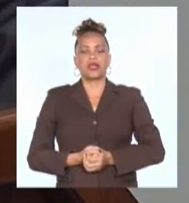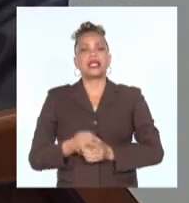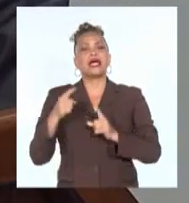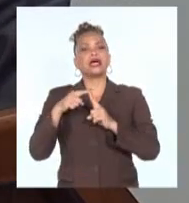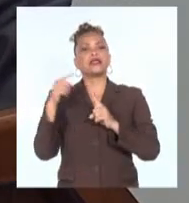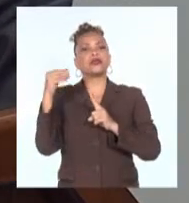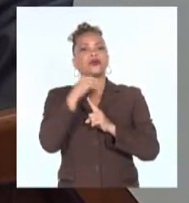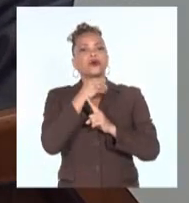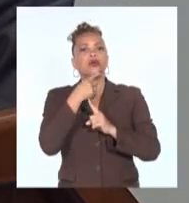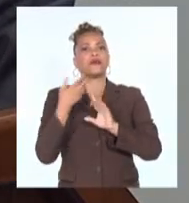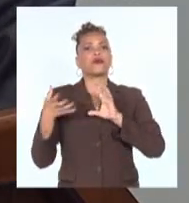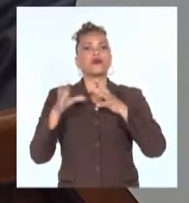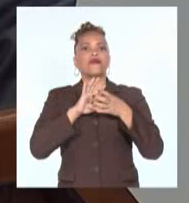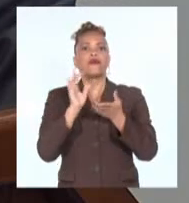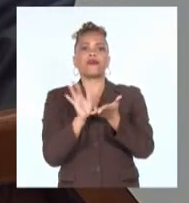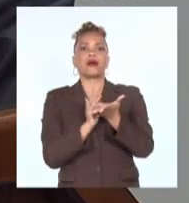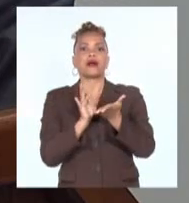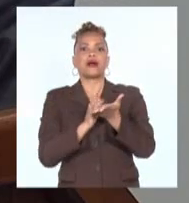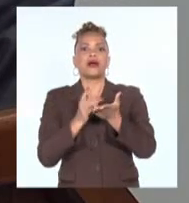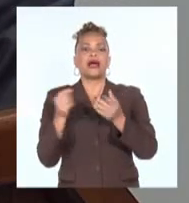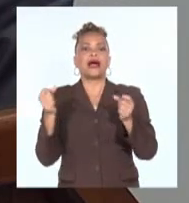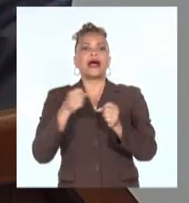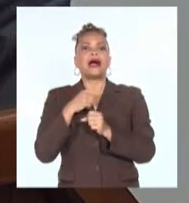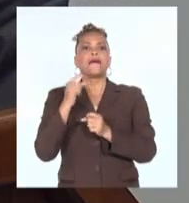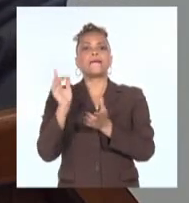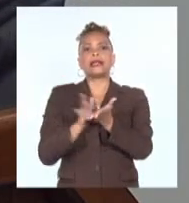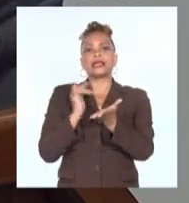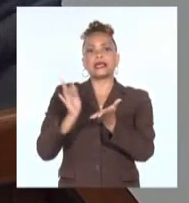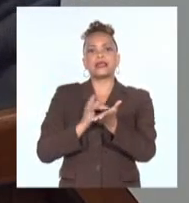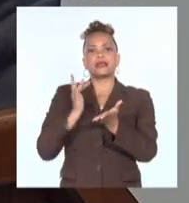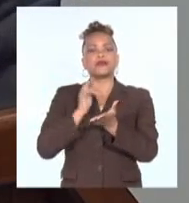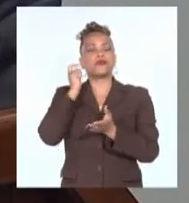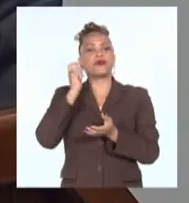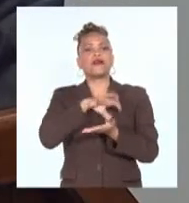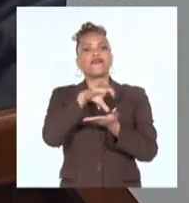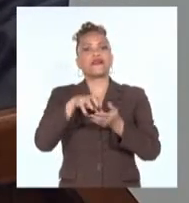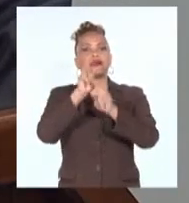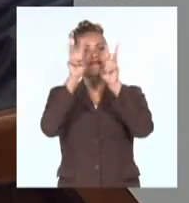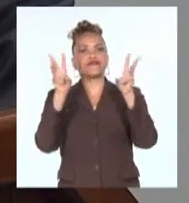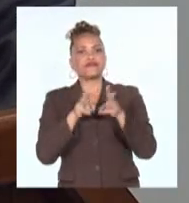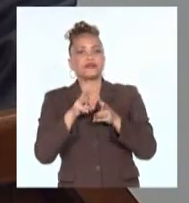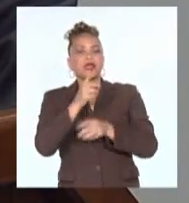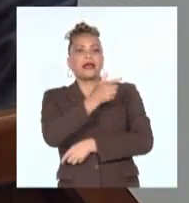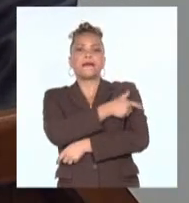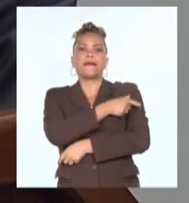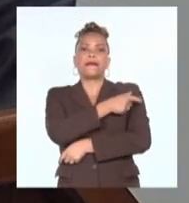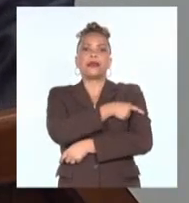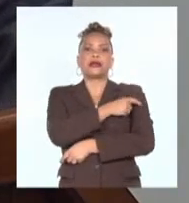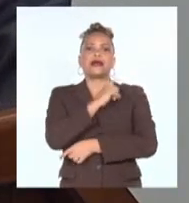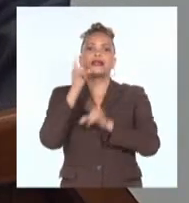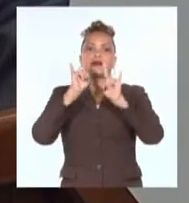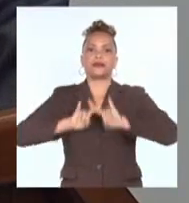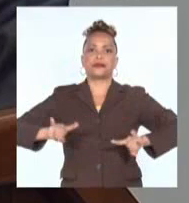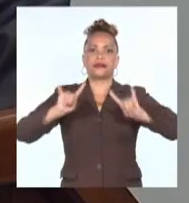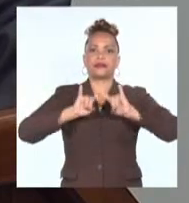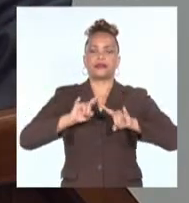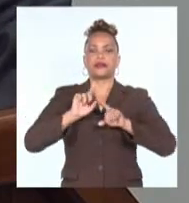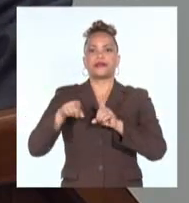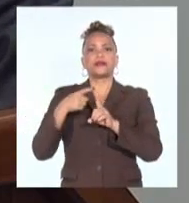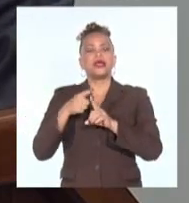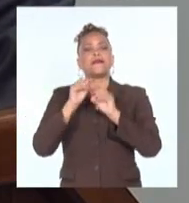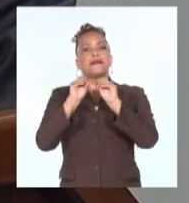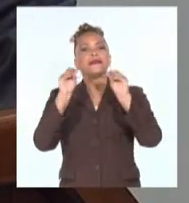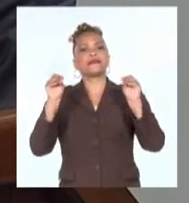de una plataforma digital para la realización de ferias virtuales de becas de educación superior. Alentamos a la